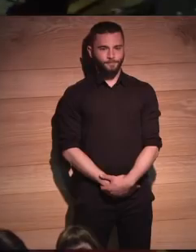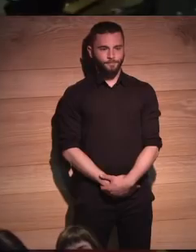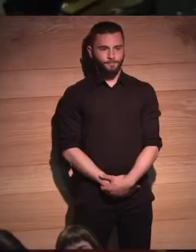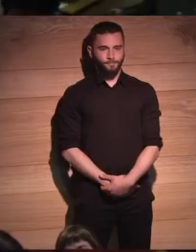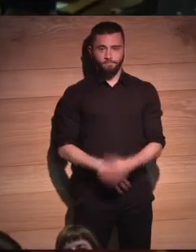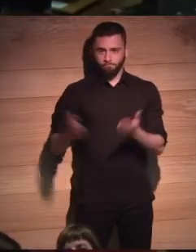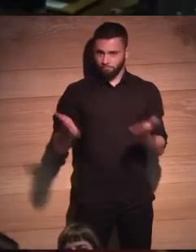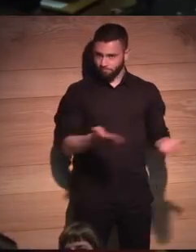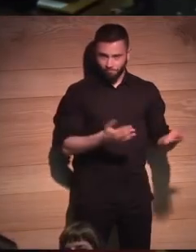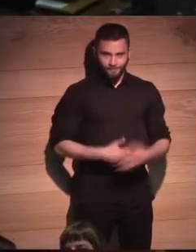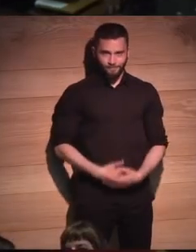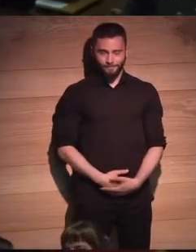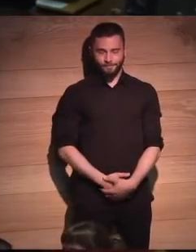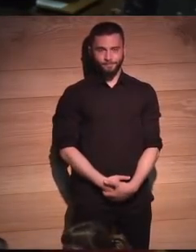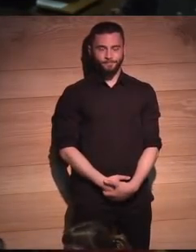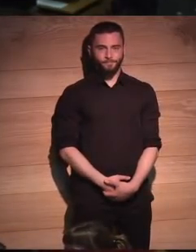Adelante.